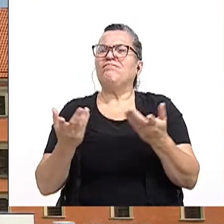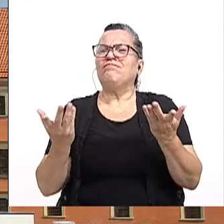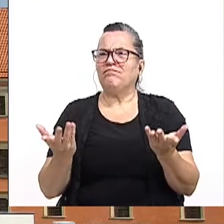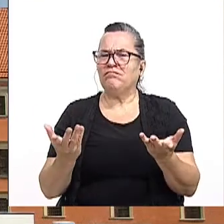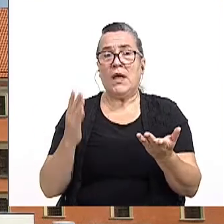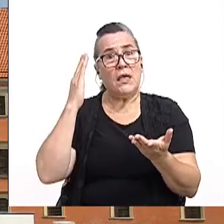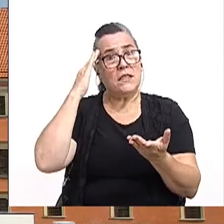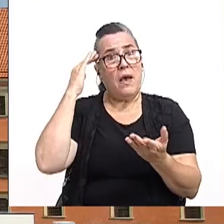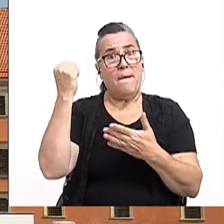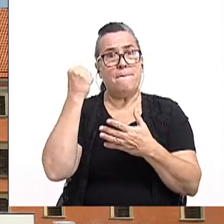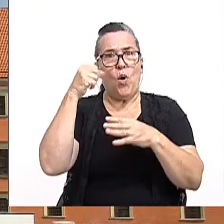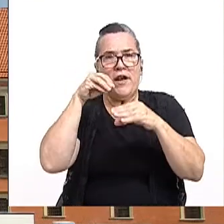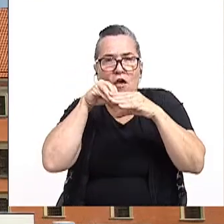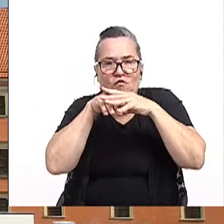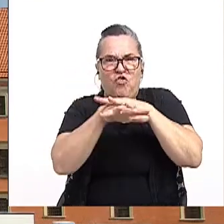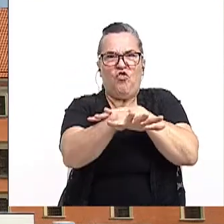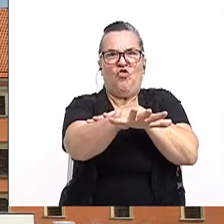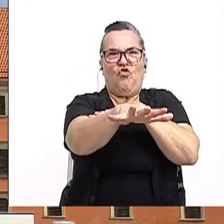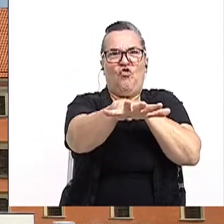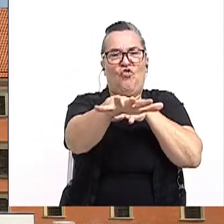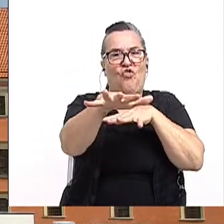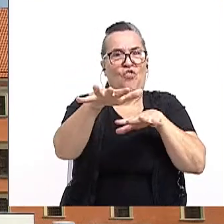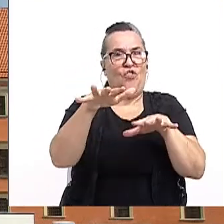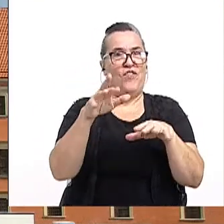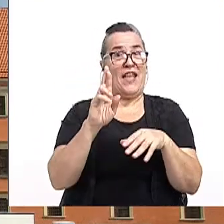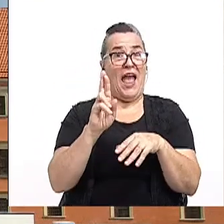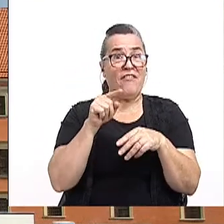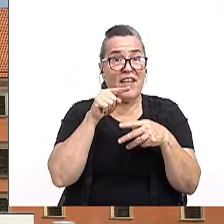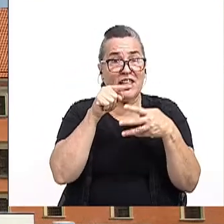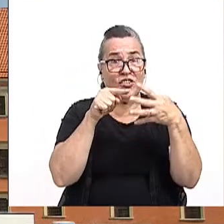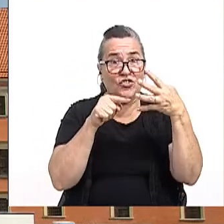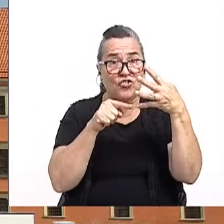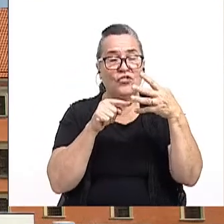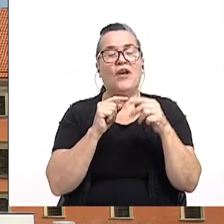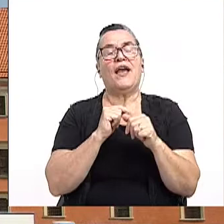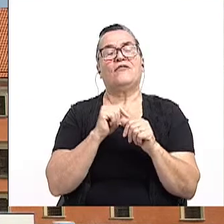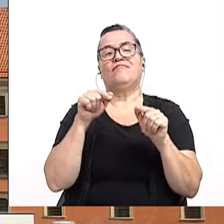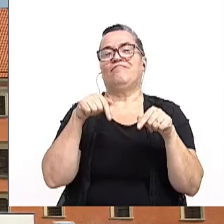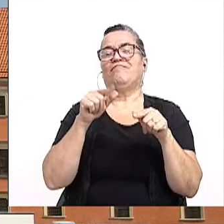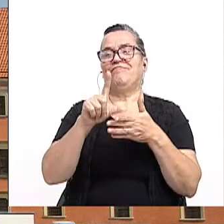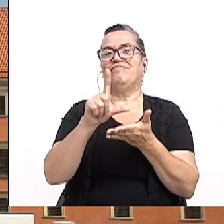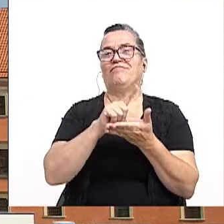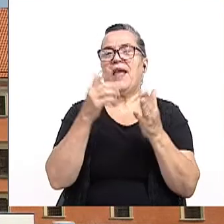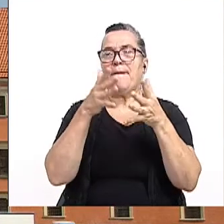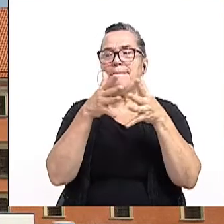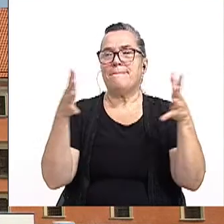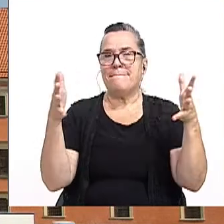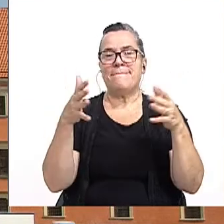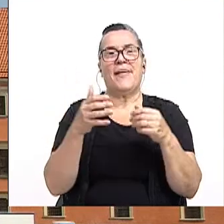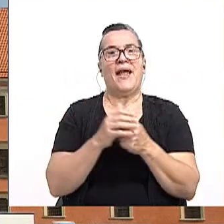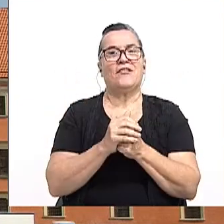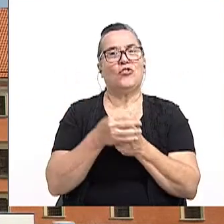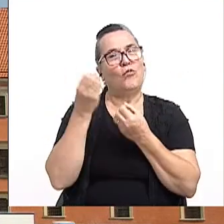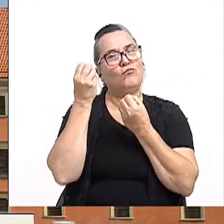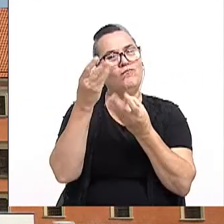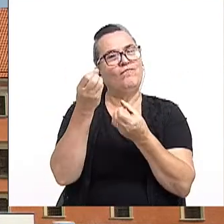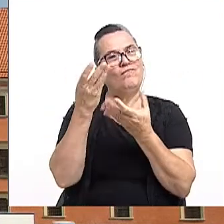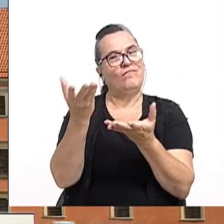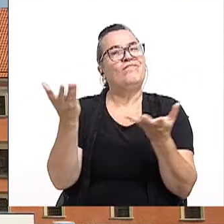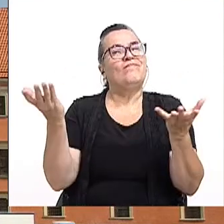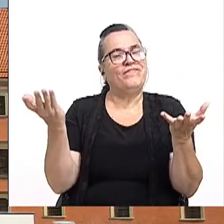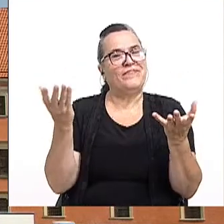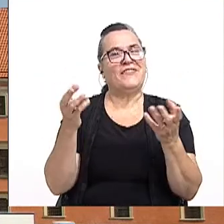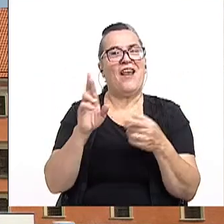el poder de penetración de cada una de estas radiaciones? En esta clase entonces vamos a ampliar más sobre